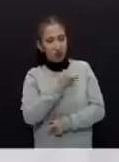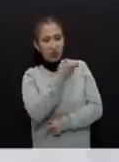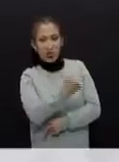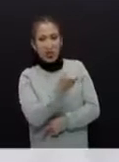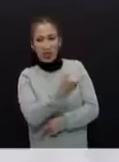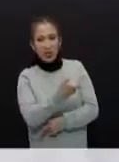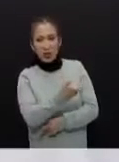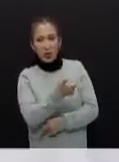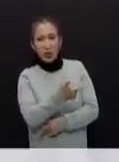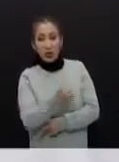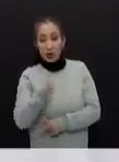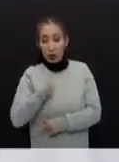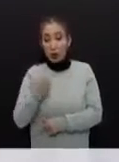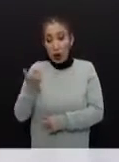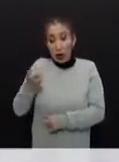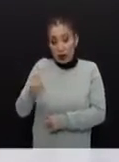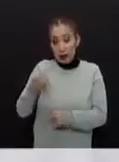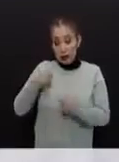Así llegué